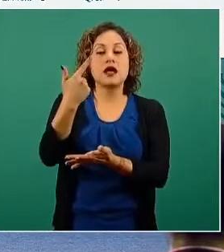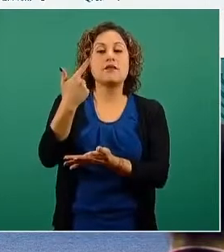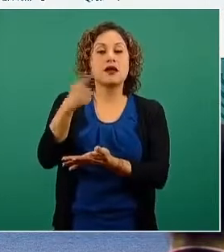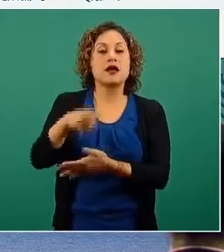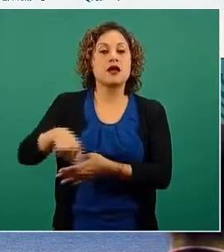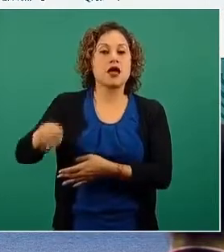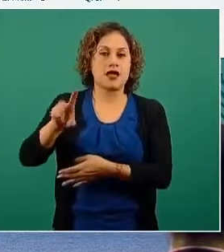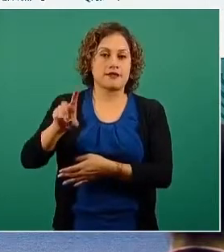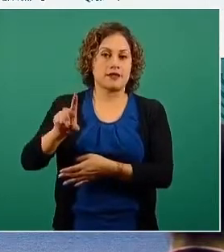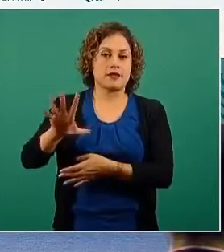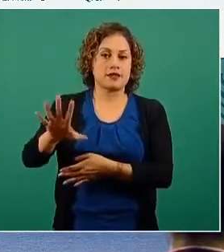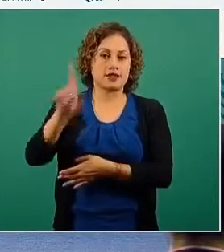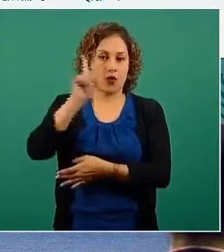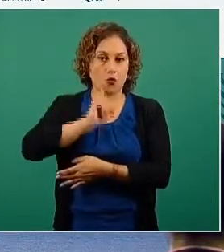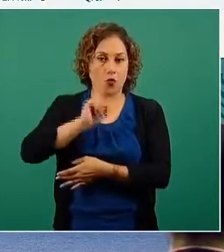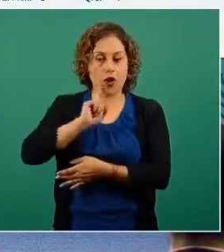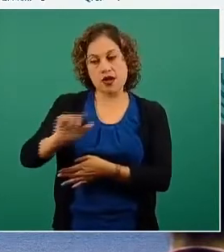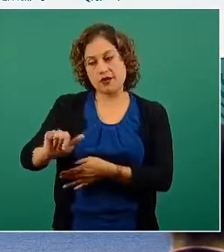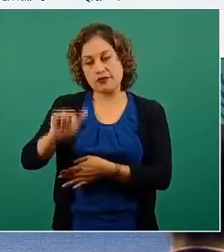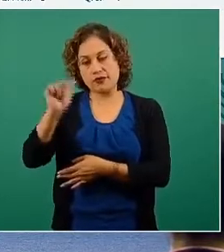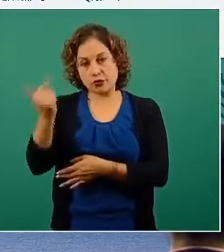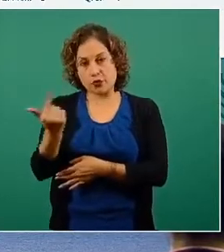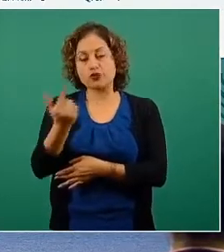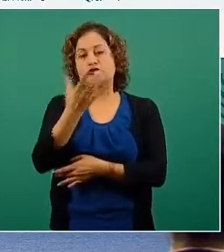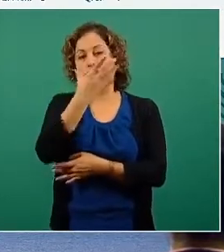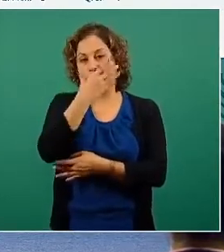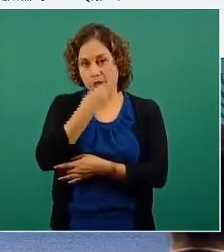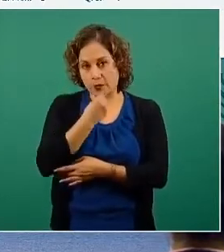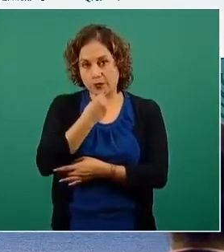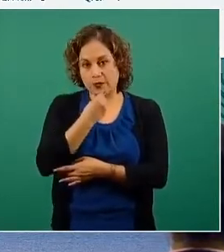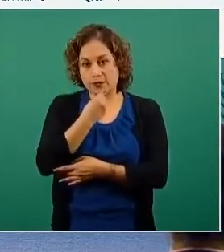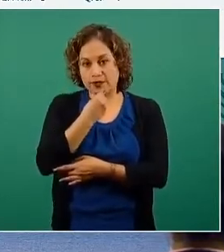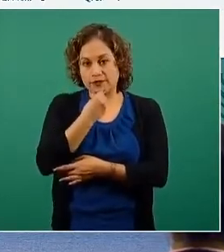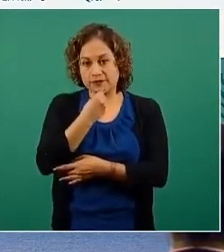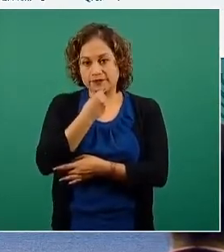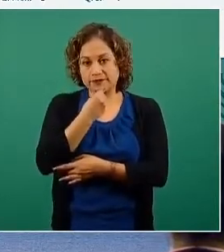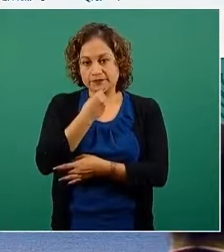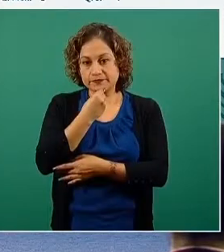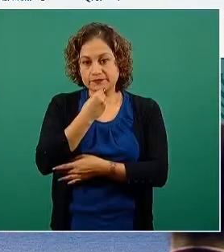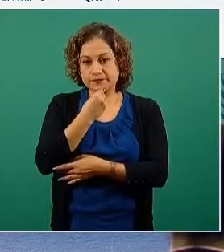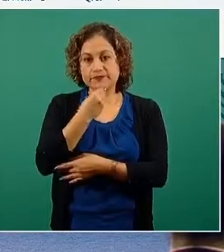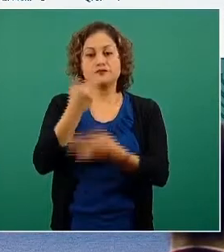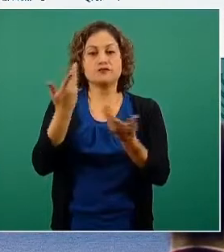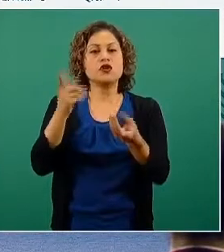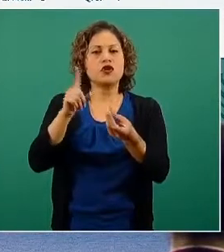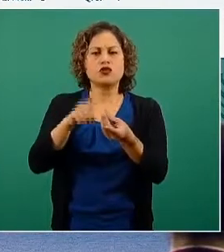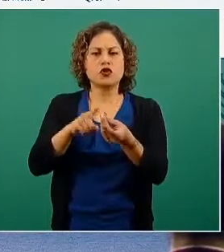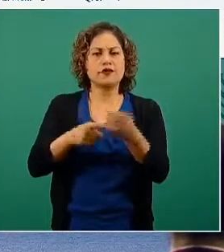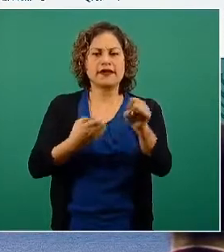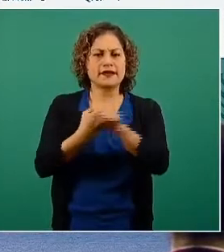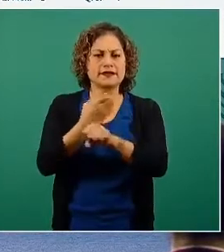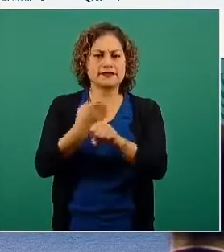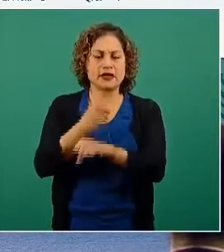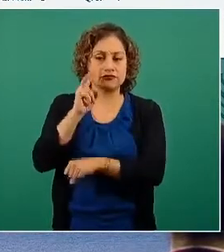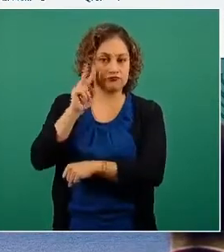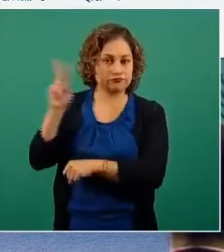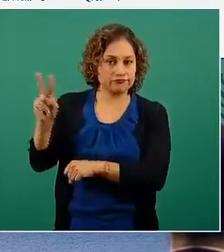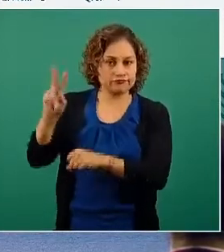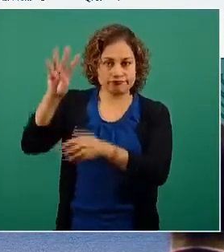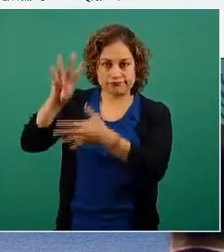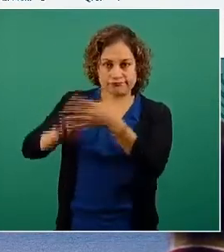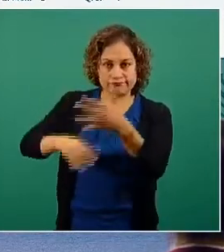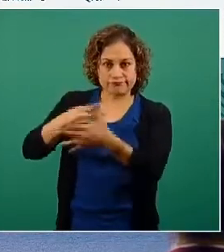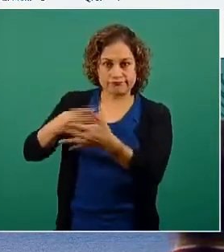en mujeres y 12 en el sexo masculino, y la distribución de estas ESAVIS graves se encuentran por entidad